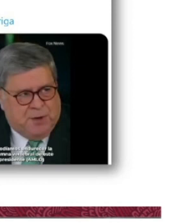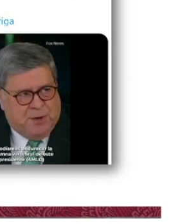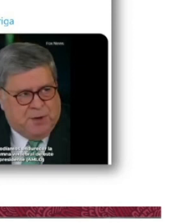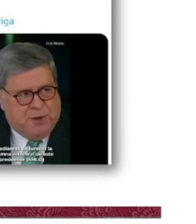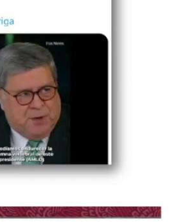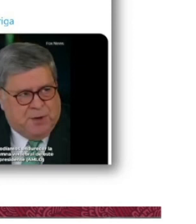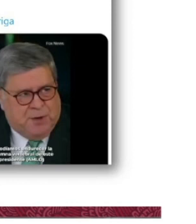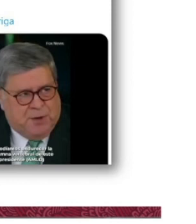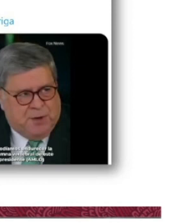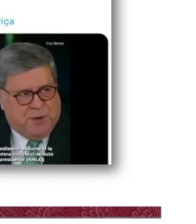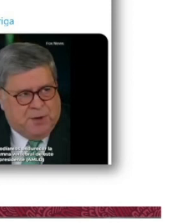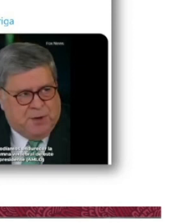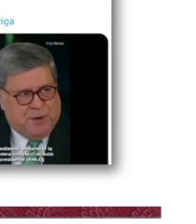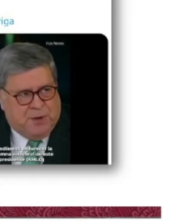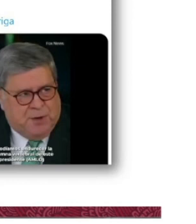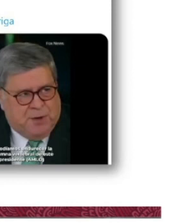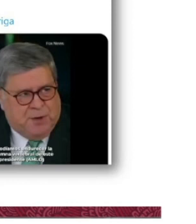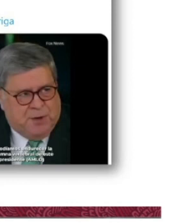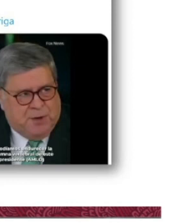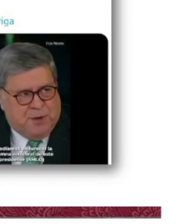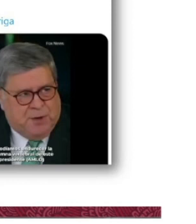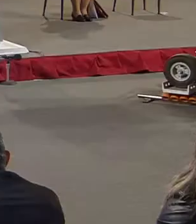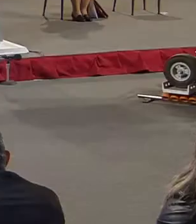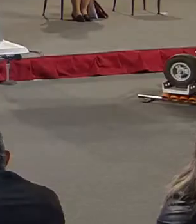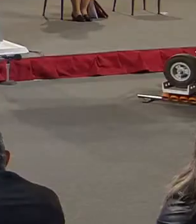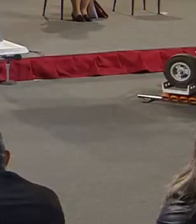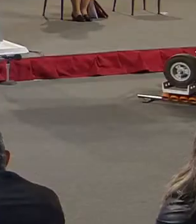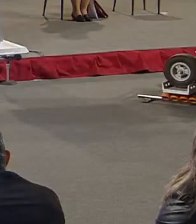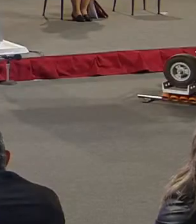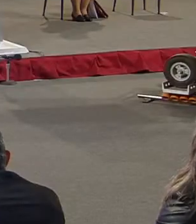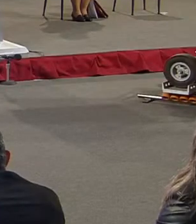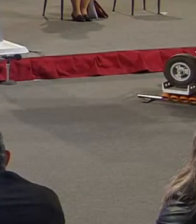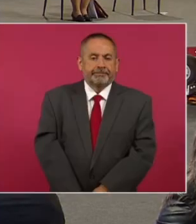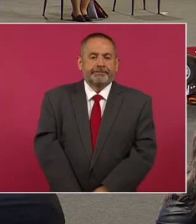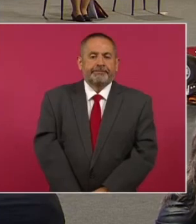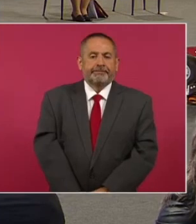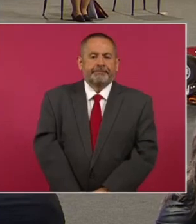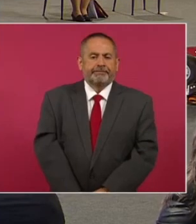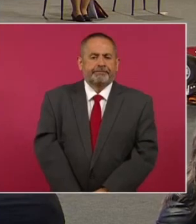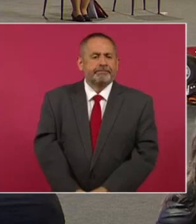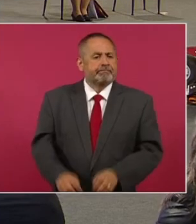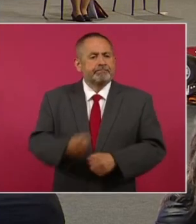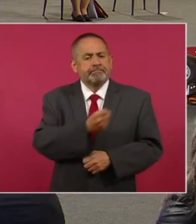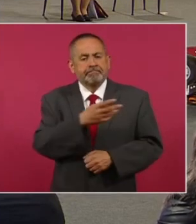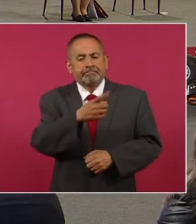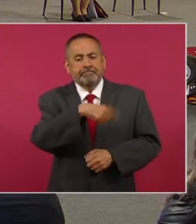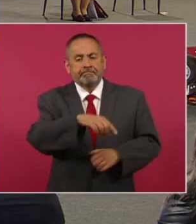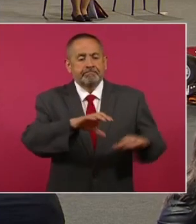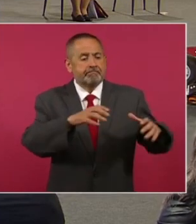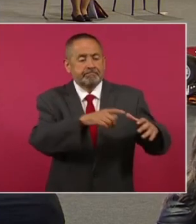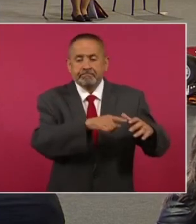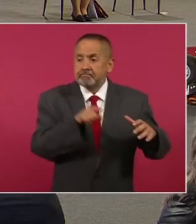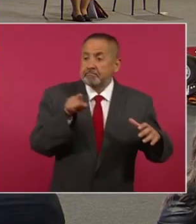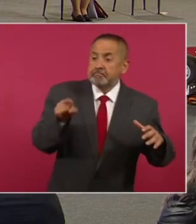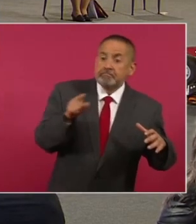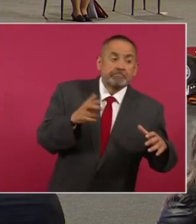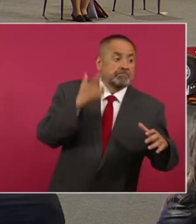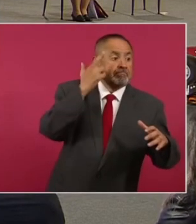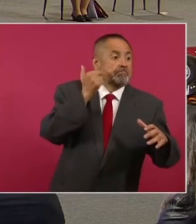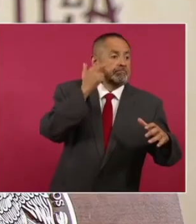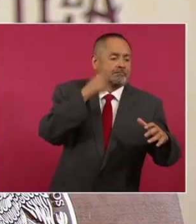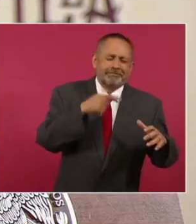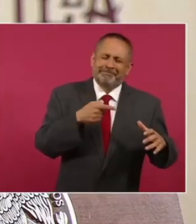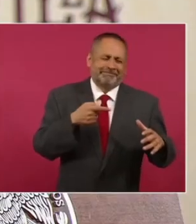estadounidense, pero no solamente por ellos. También quienes festinaron lo dicho por Barr fueron